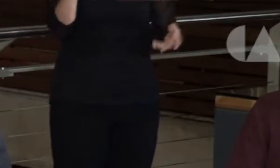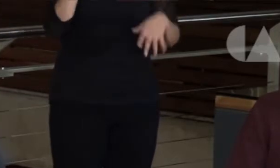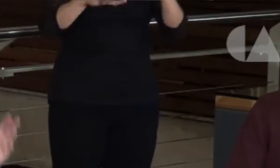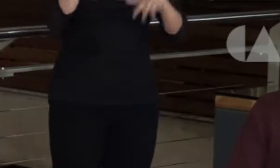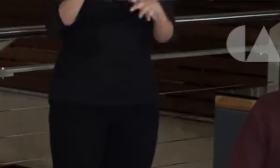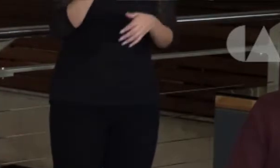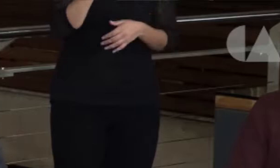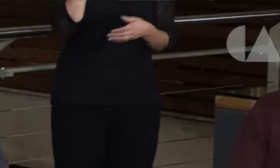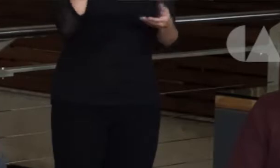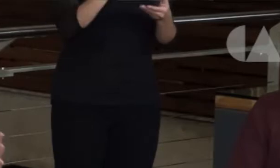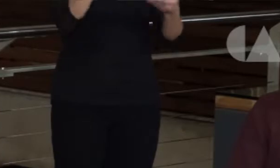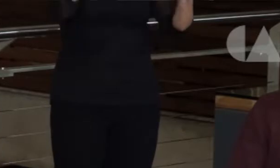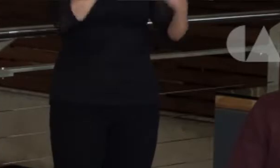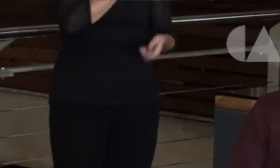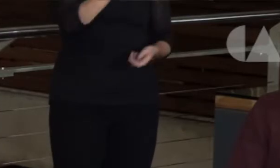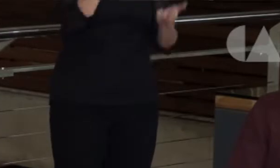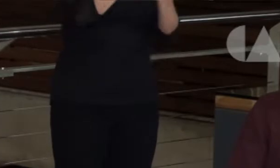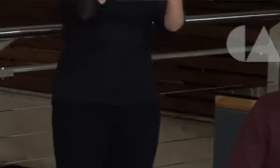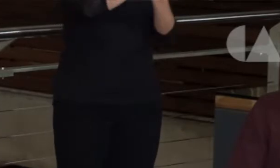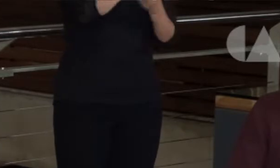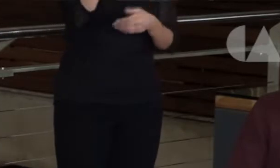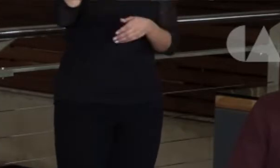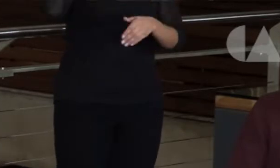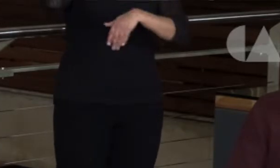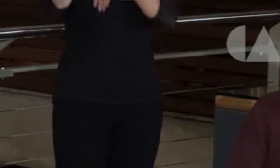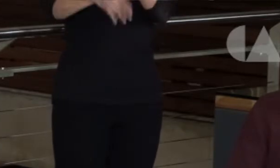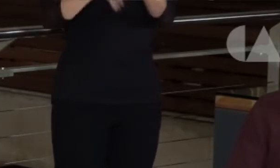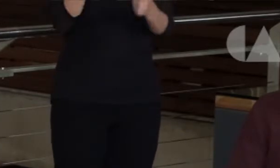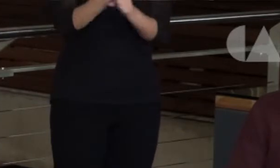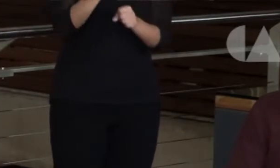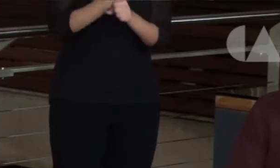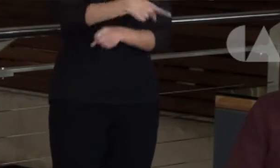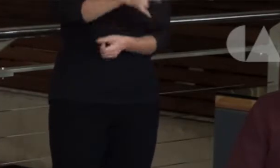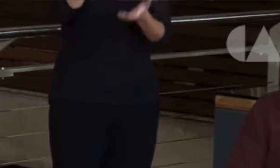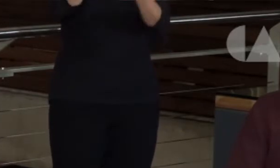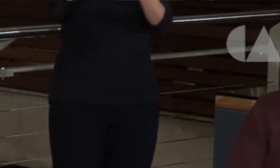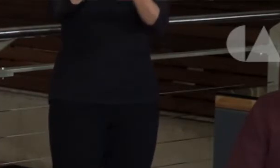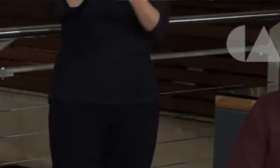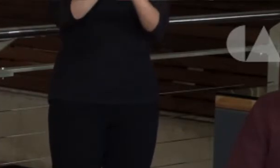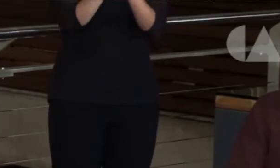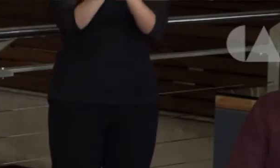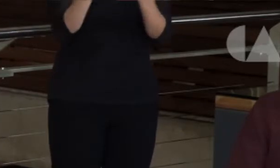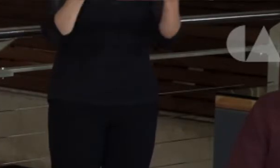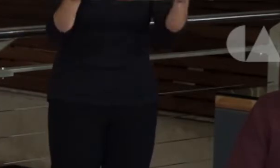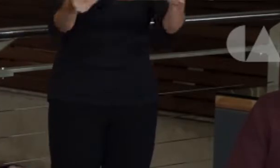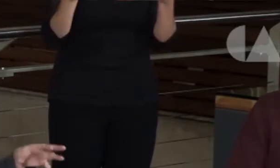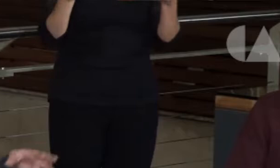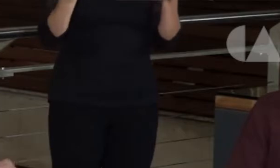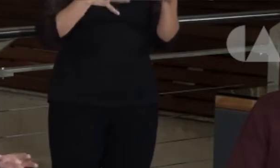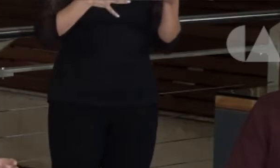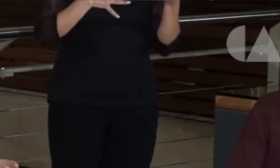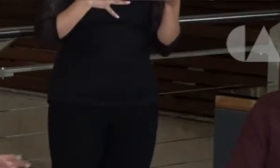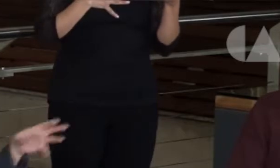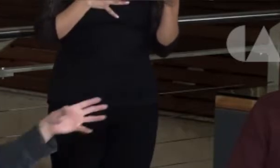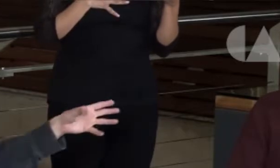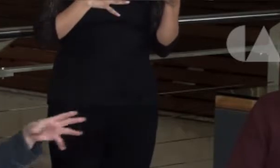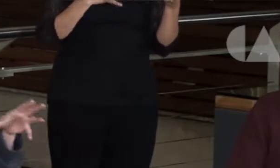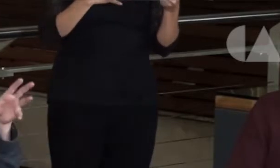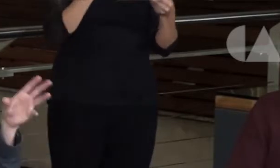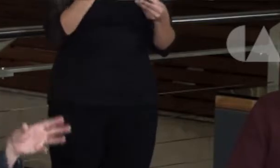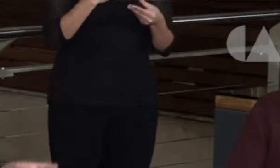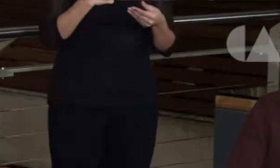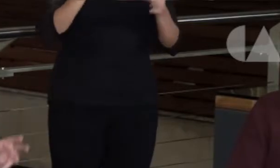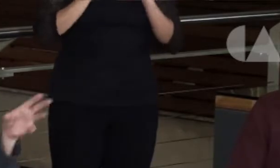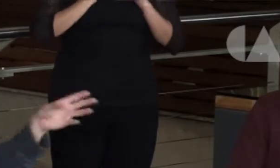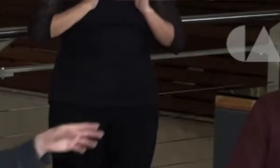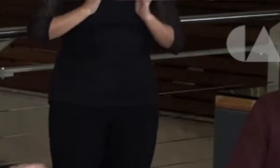en años muchos años que mire el libro y respire tranquilo sobre todo porque libros de pescado se hizo vía